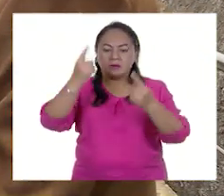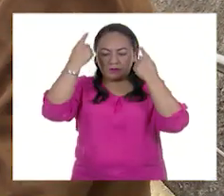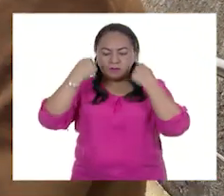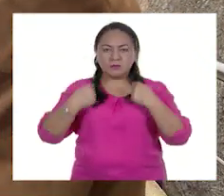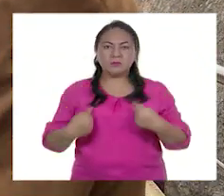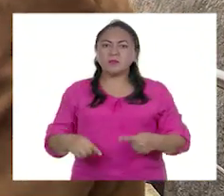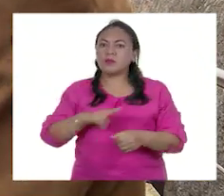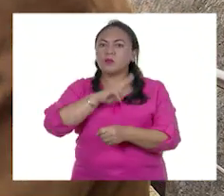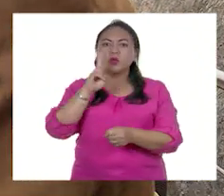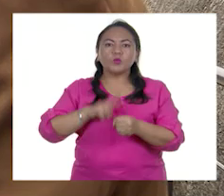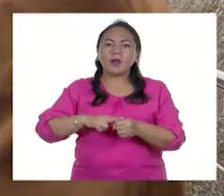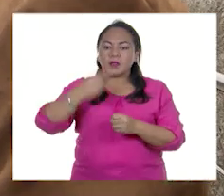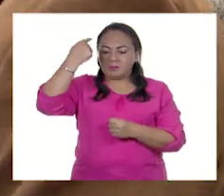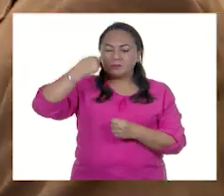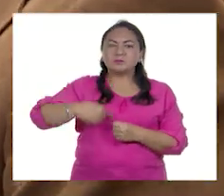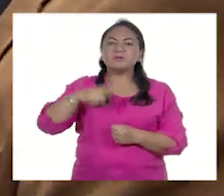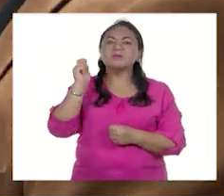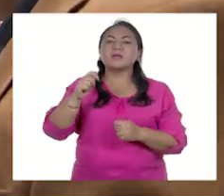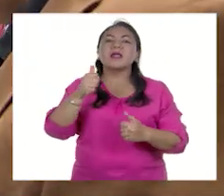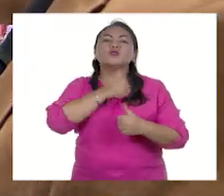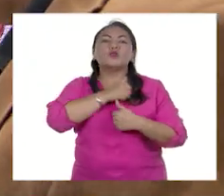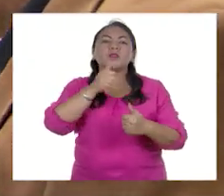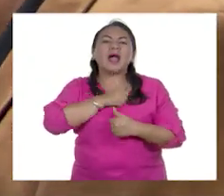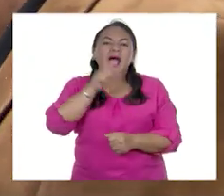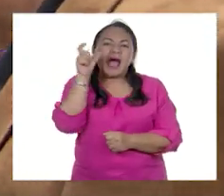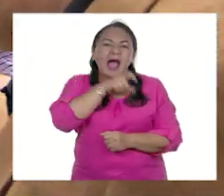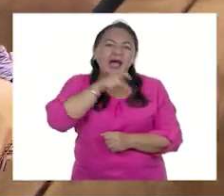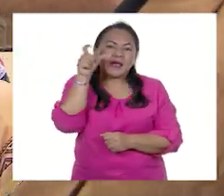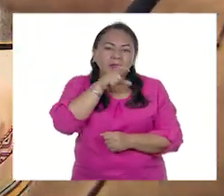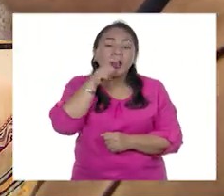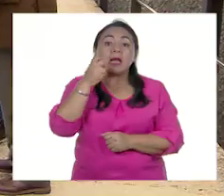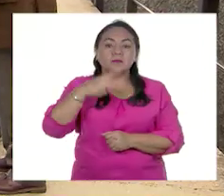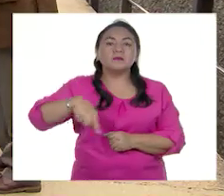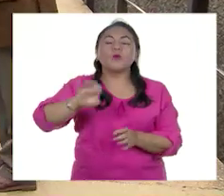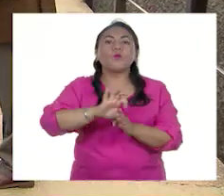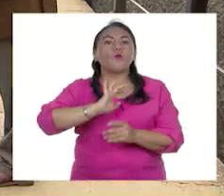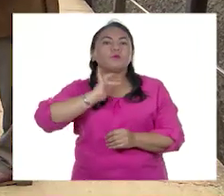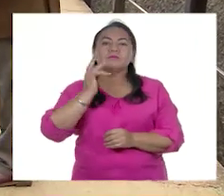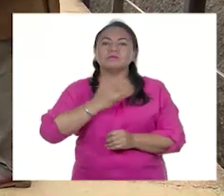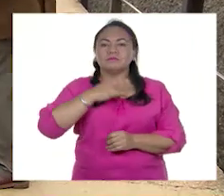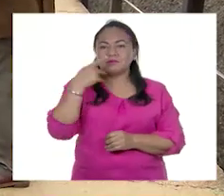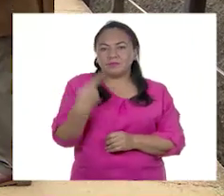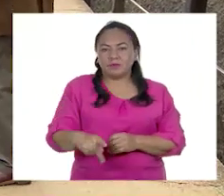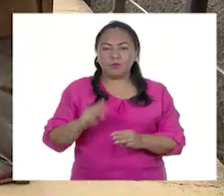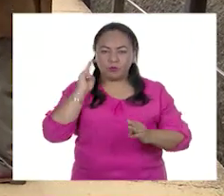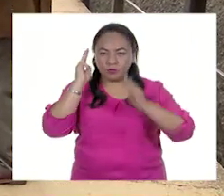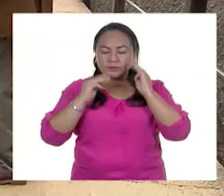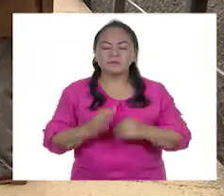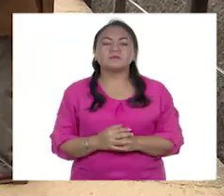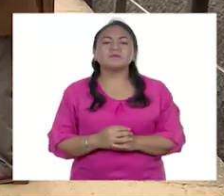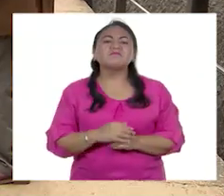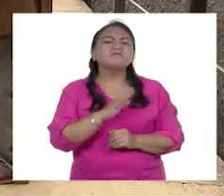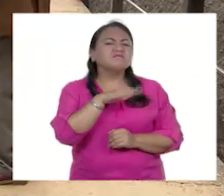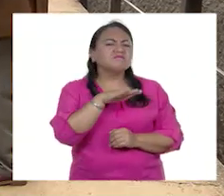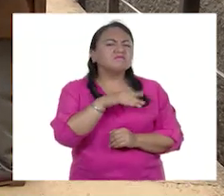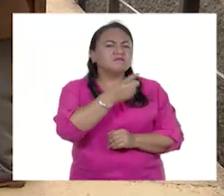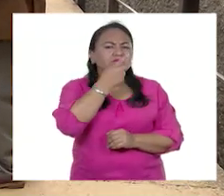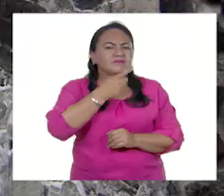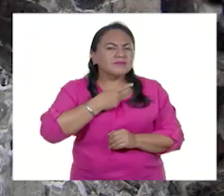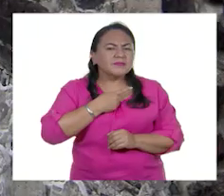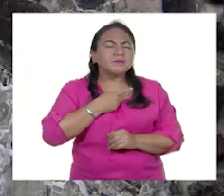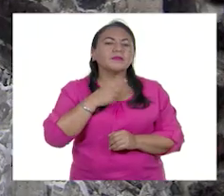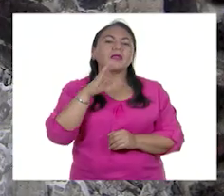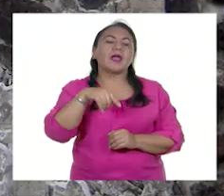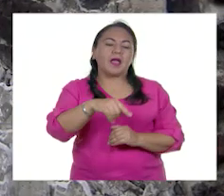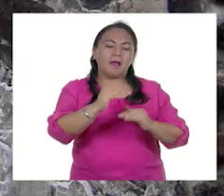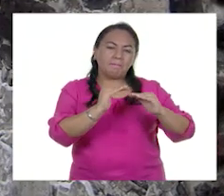que son de nuestras piezas más emblemáticas del museo. Oye, y estos templos que nos decías que eran, bueno, a